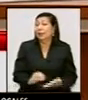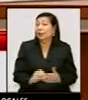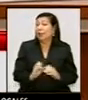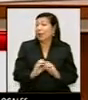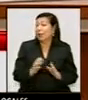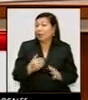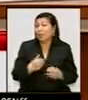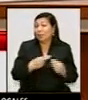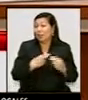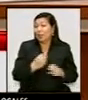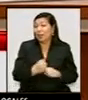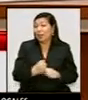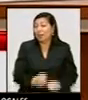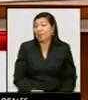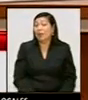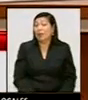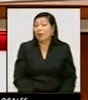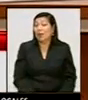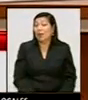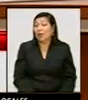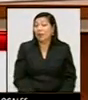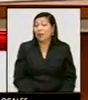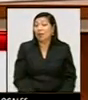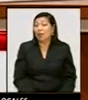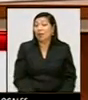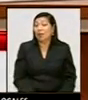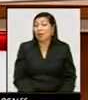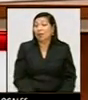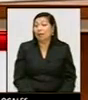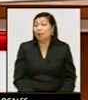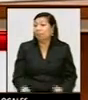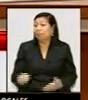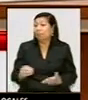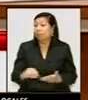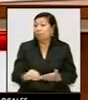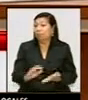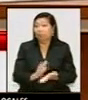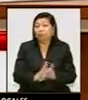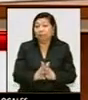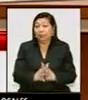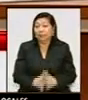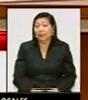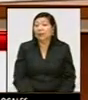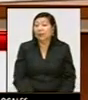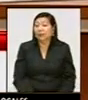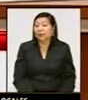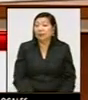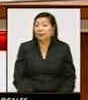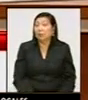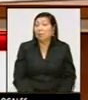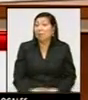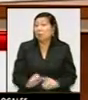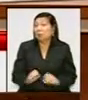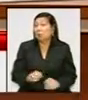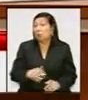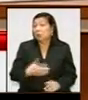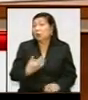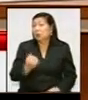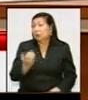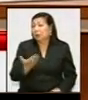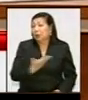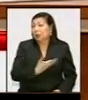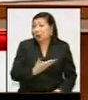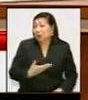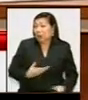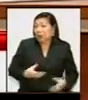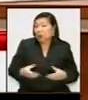es nuestra atribución no inmiscuirnos en función jurisdiccional, pero sí podemos solicitar al presidente